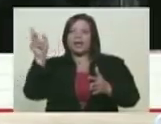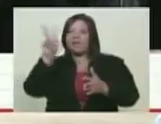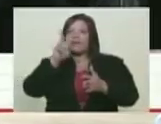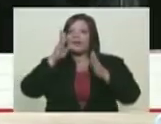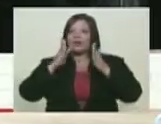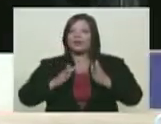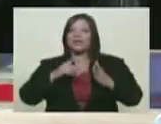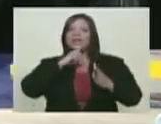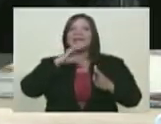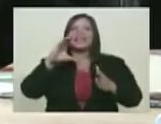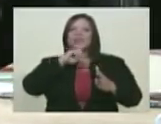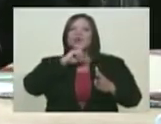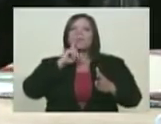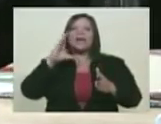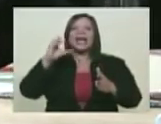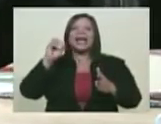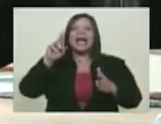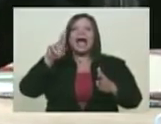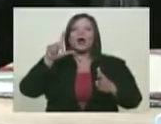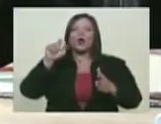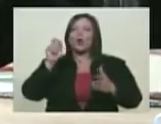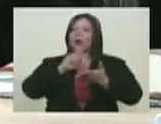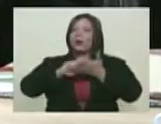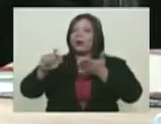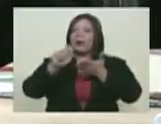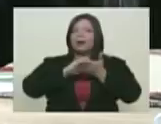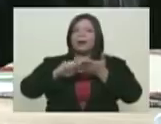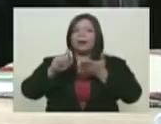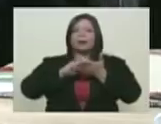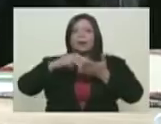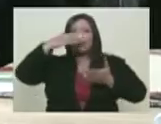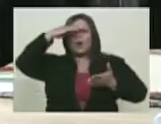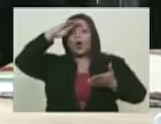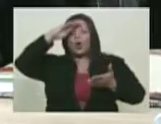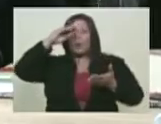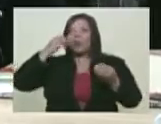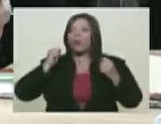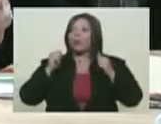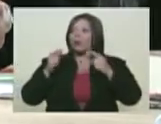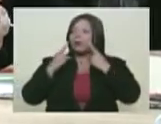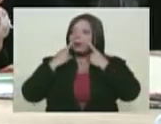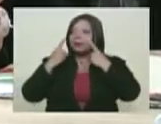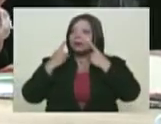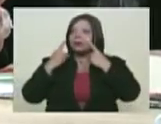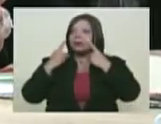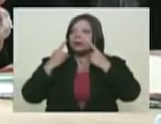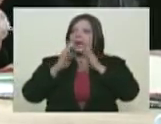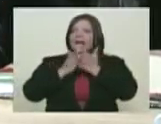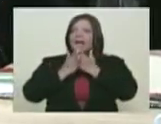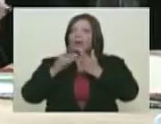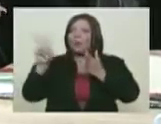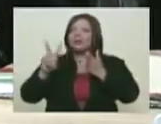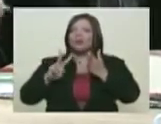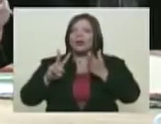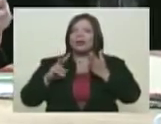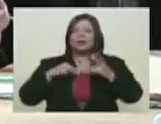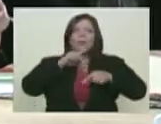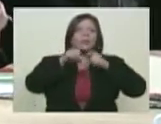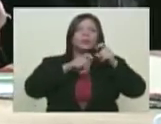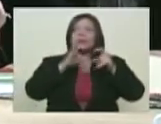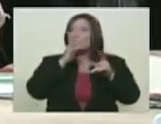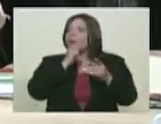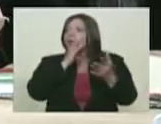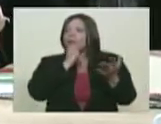interesa. Carlos Aponte. Sí, desde que lo descubrí escribiendo sobre guiteras en Cuba, dije, tiene que haber libros en Venezuela. Pregunté y no